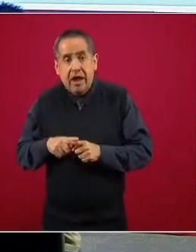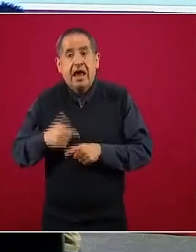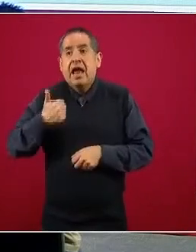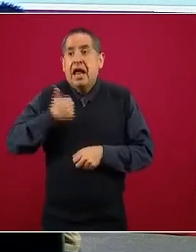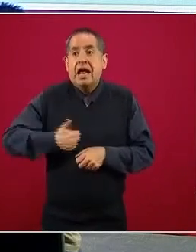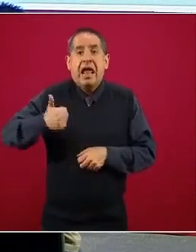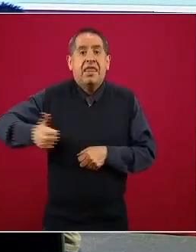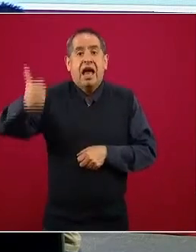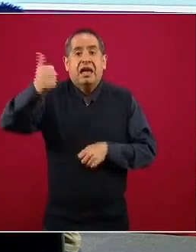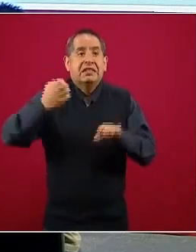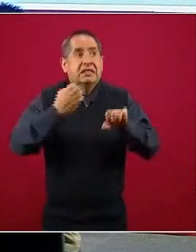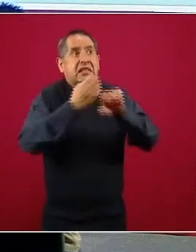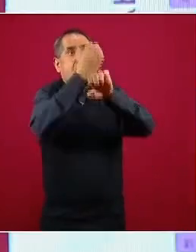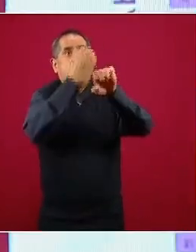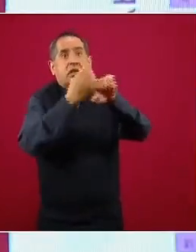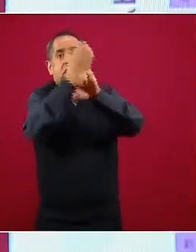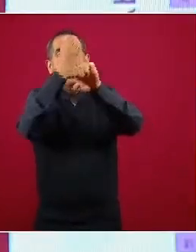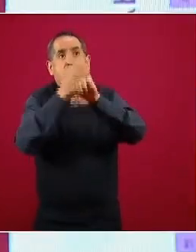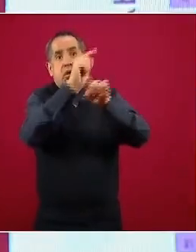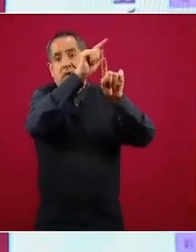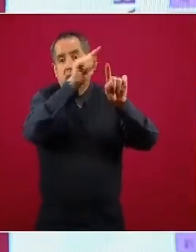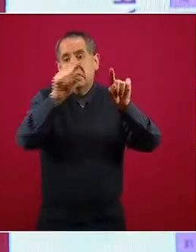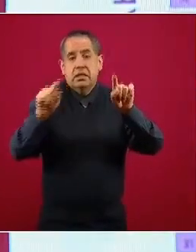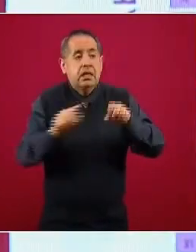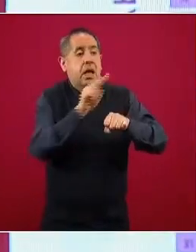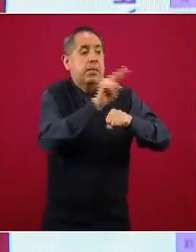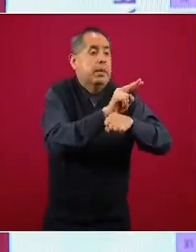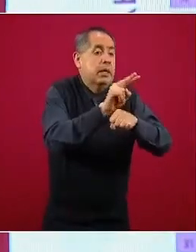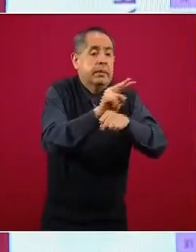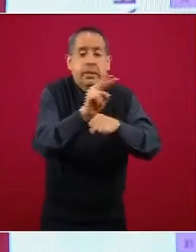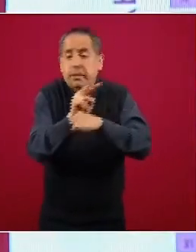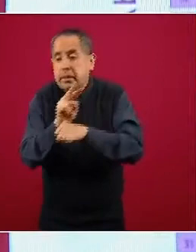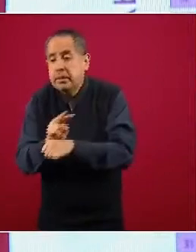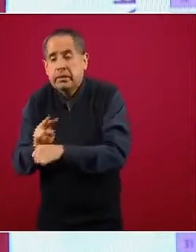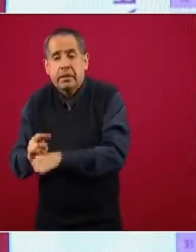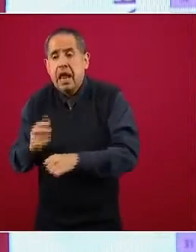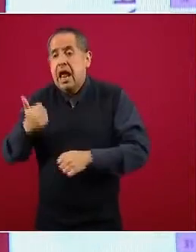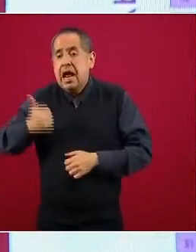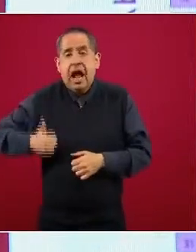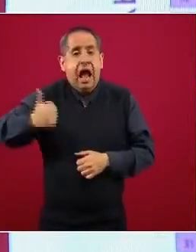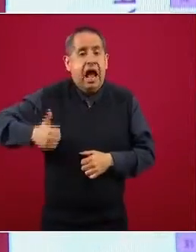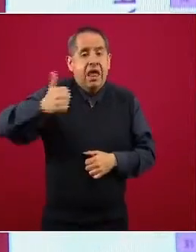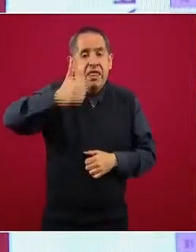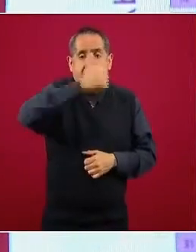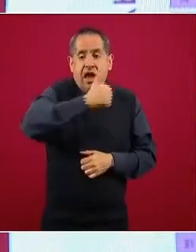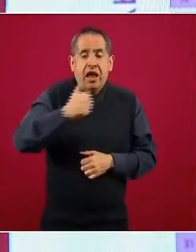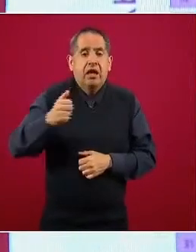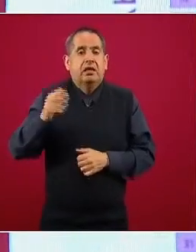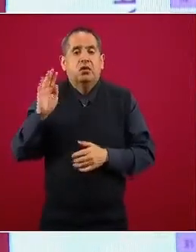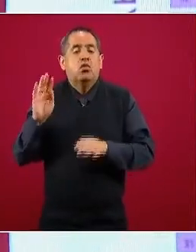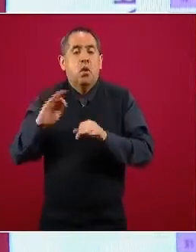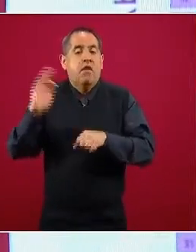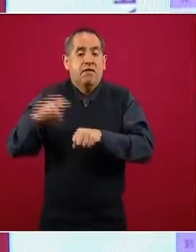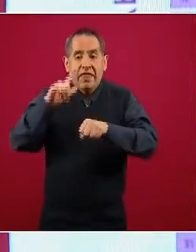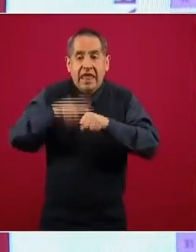cada rincón del país. El Sistema de Vigilancia Epidemiológica de México es un sistema